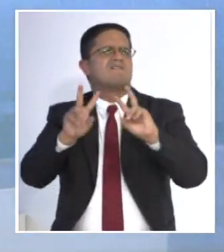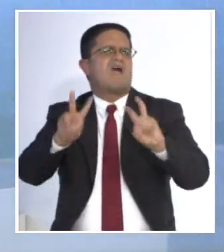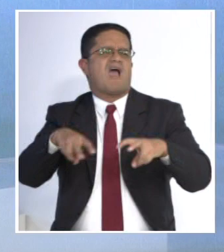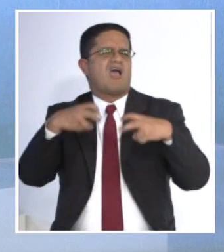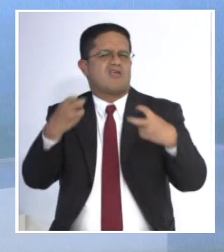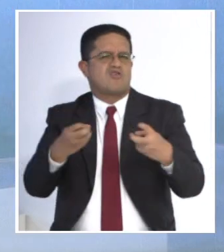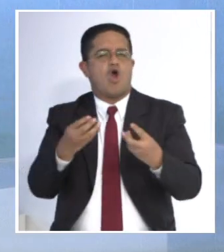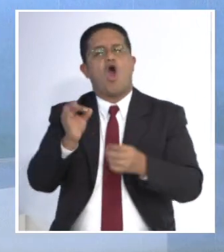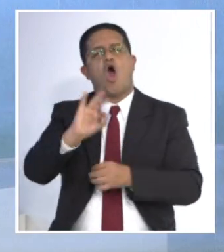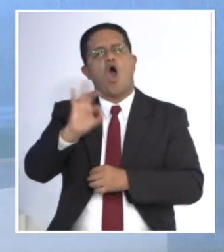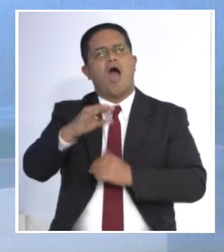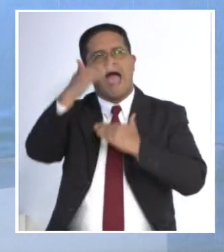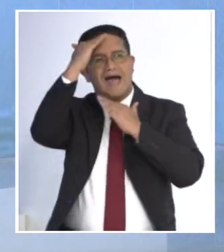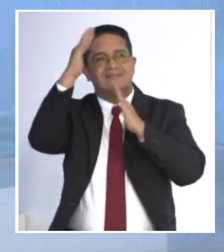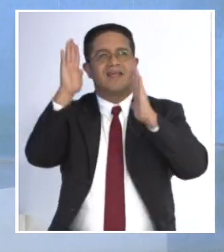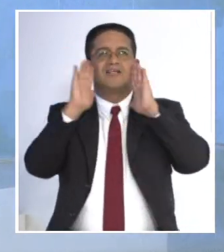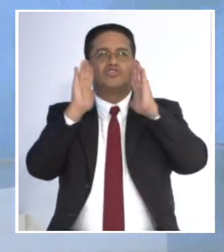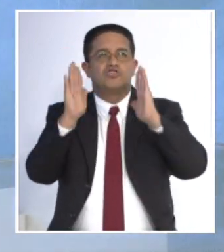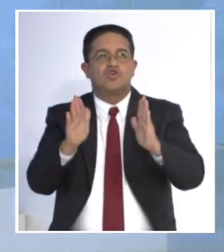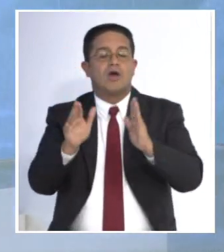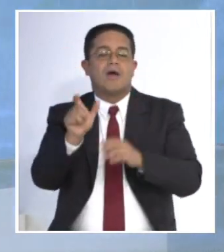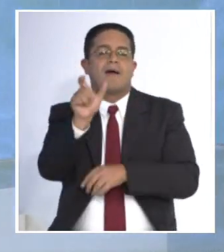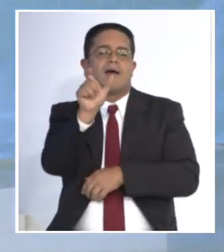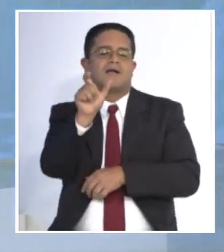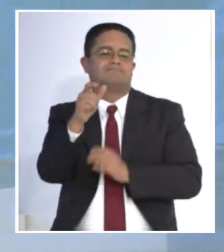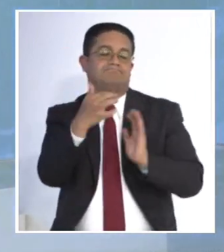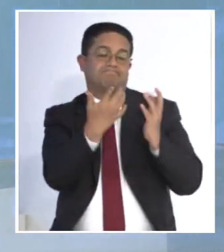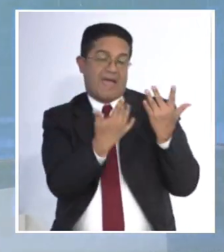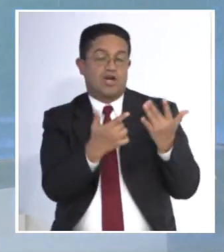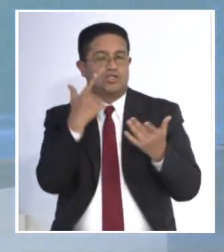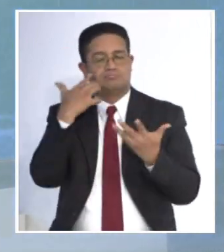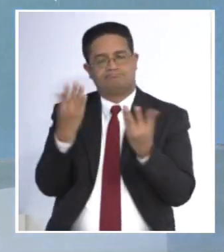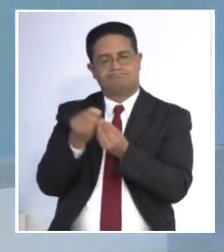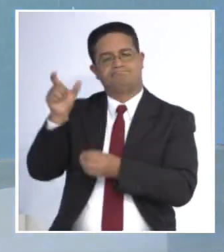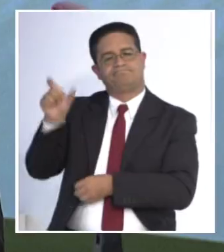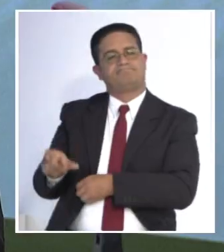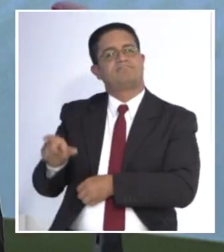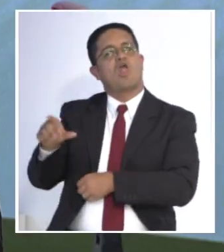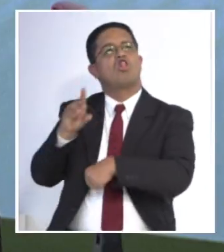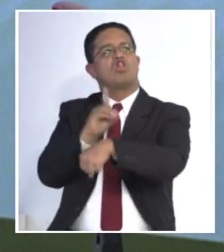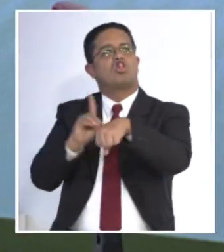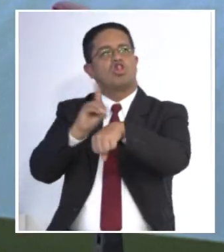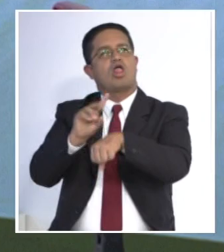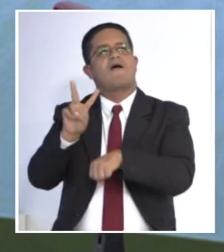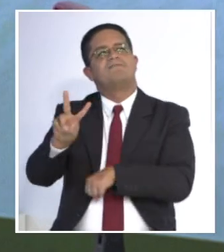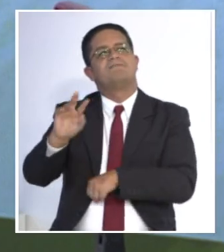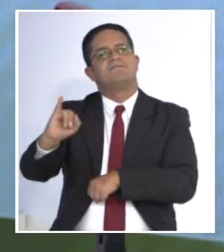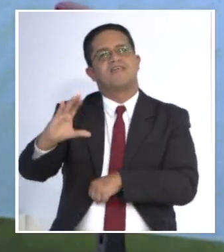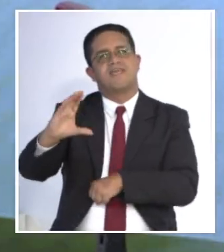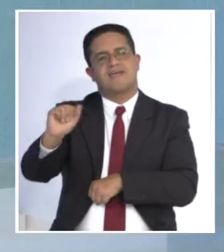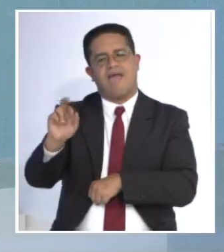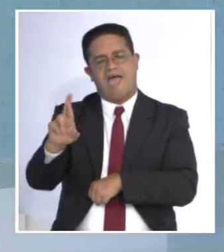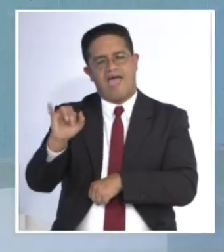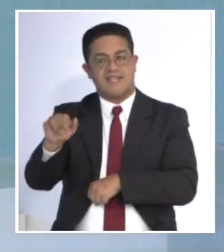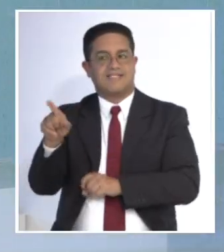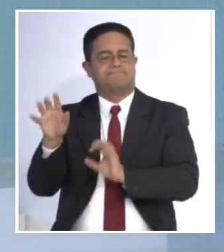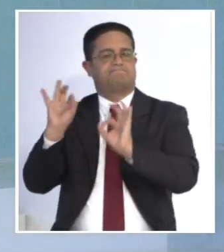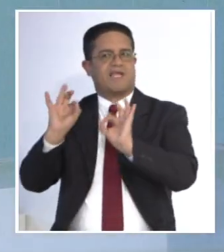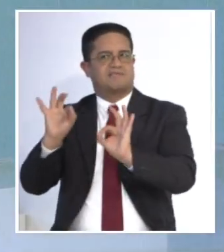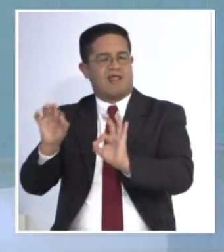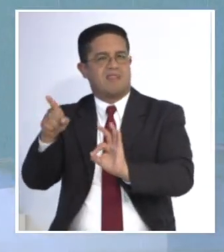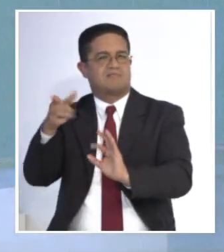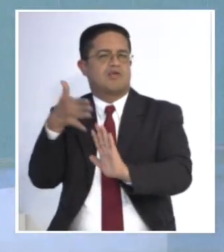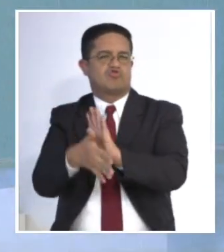pacientes con alguna afectación en mano, nos acompaña el doctor José Vicari, quien es cirujano de mano, traumatólogo. Un